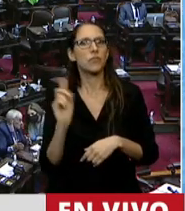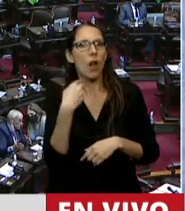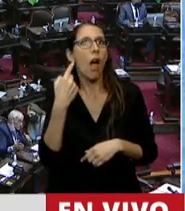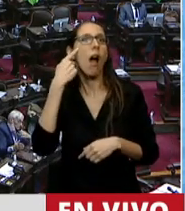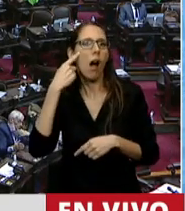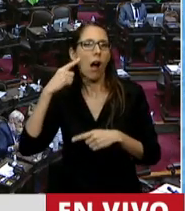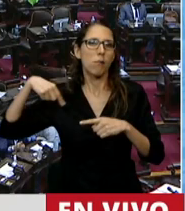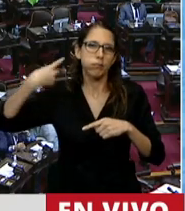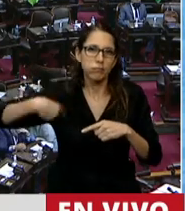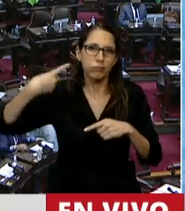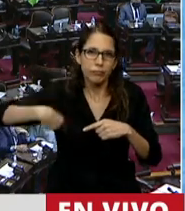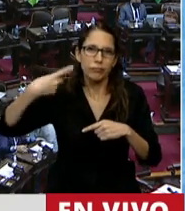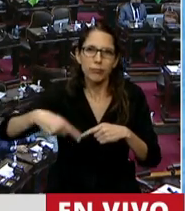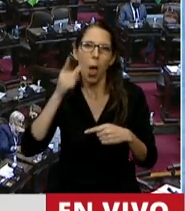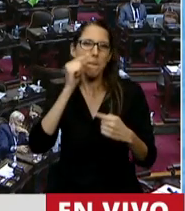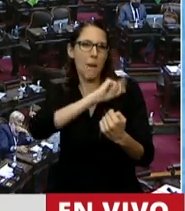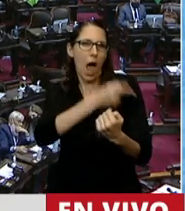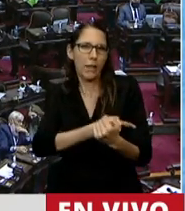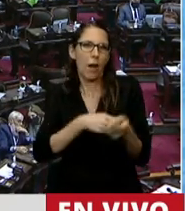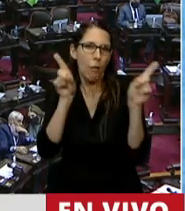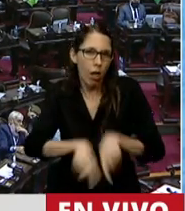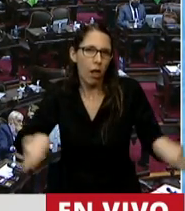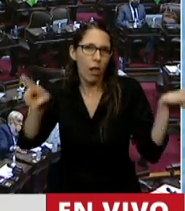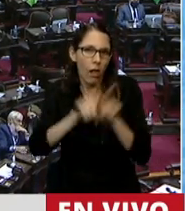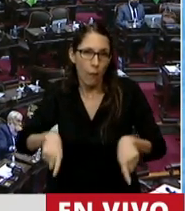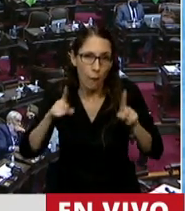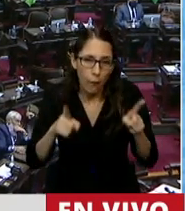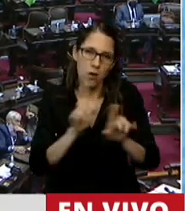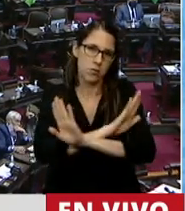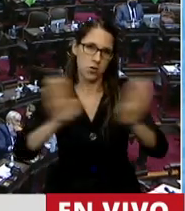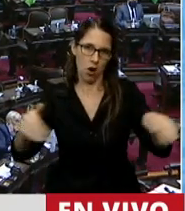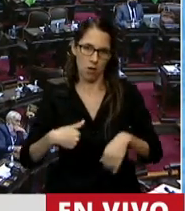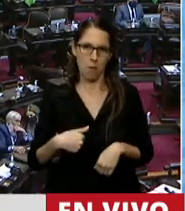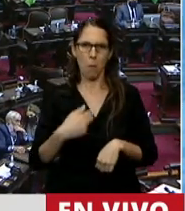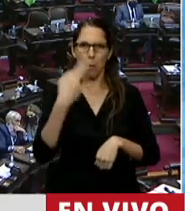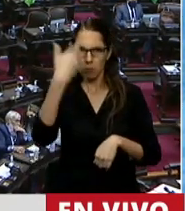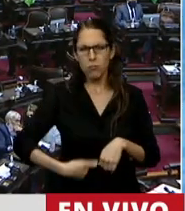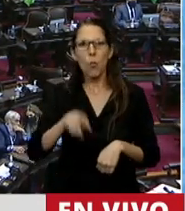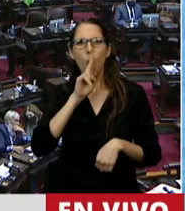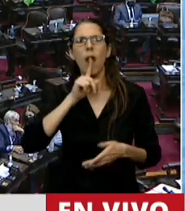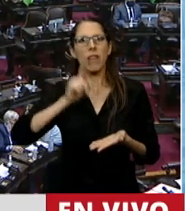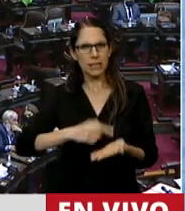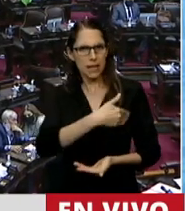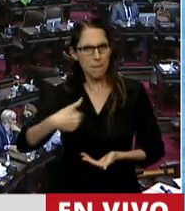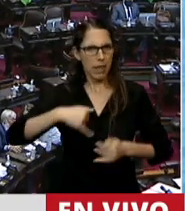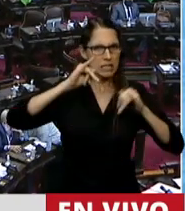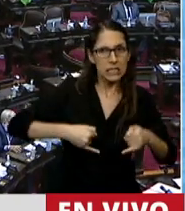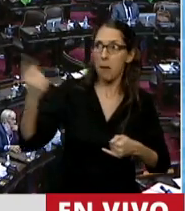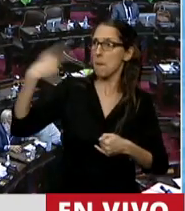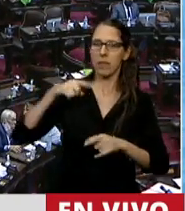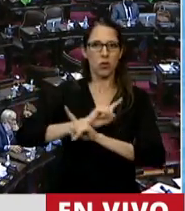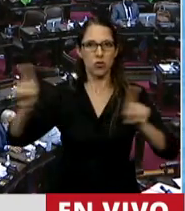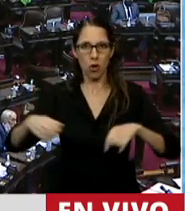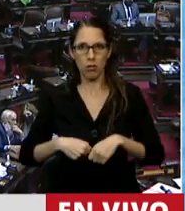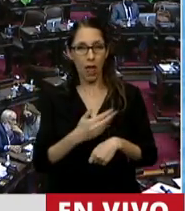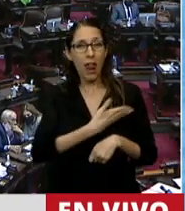este sistema patriarcal. La maternidad será deseada o no será, y el Estado no puede más que acompañar a mujeres